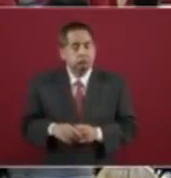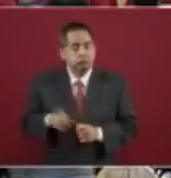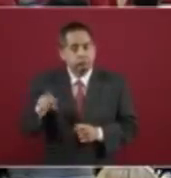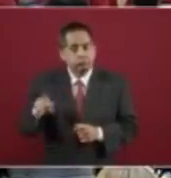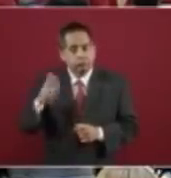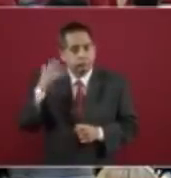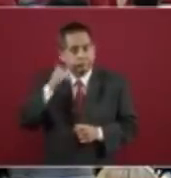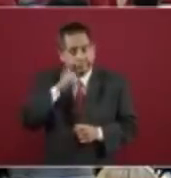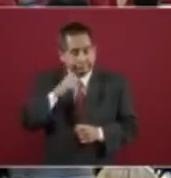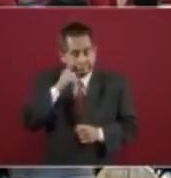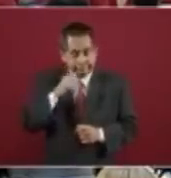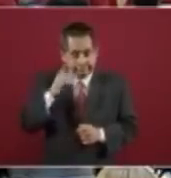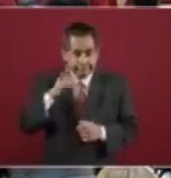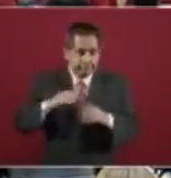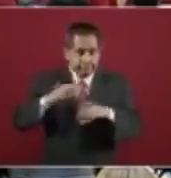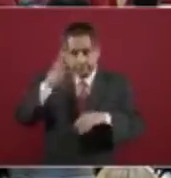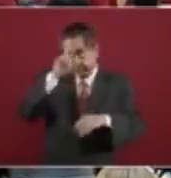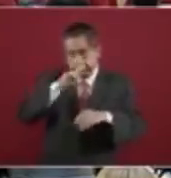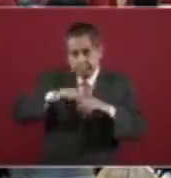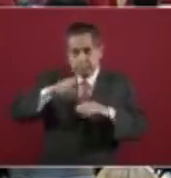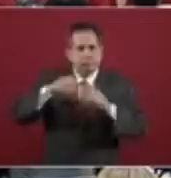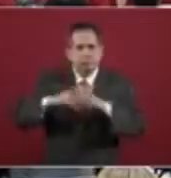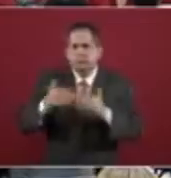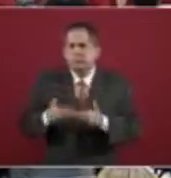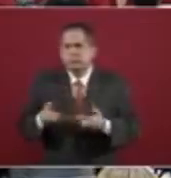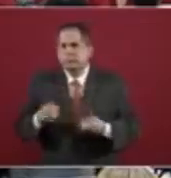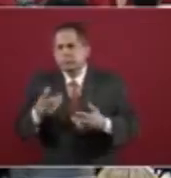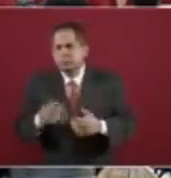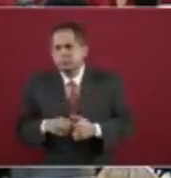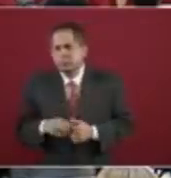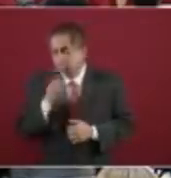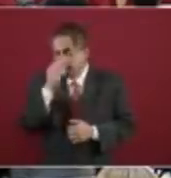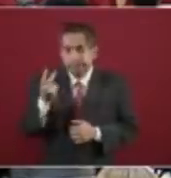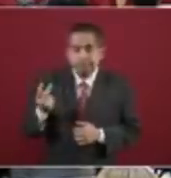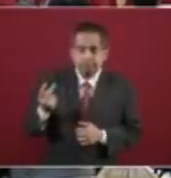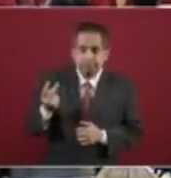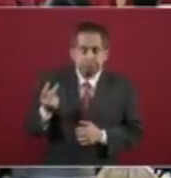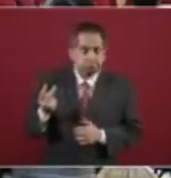había estado arriba, ¿cuántos trae ahora? 2.